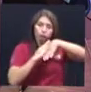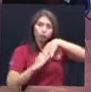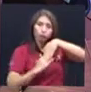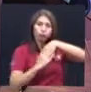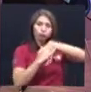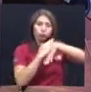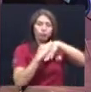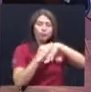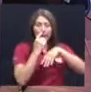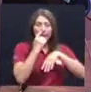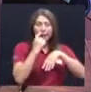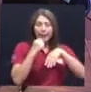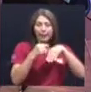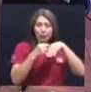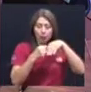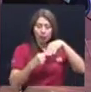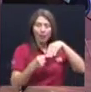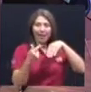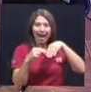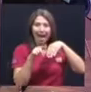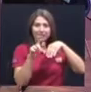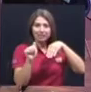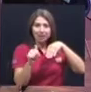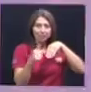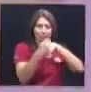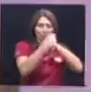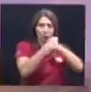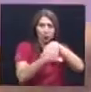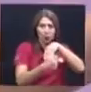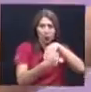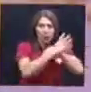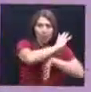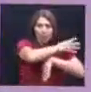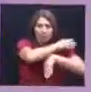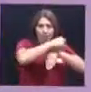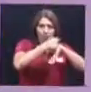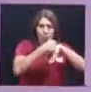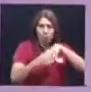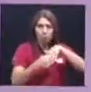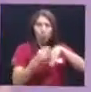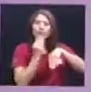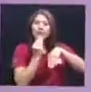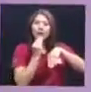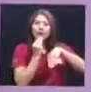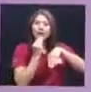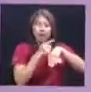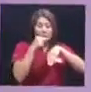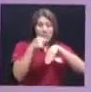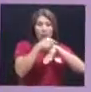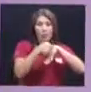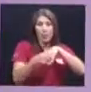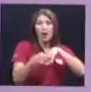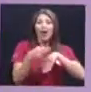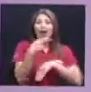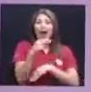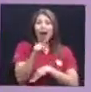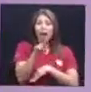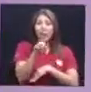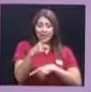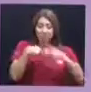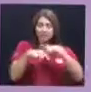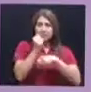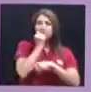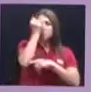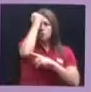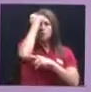jamas Perdón fíjate de que jamas como muchos de los grupos que que hay en este momento regados